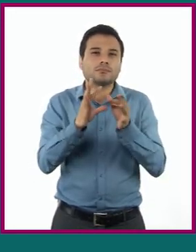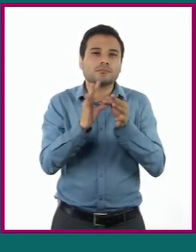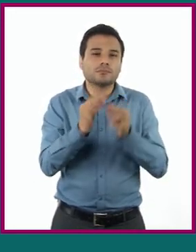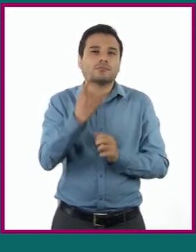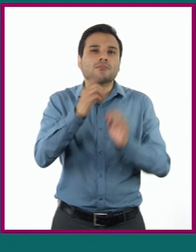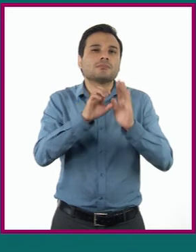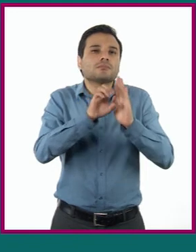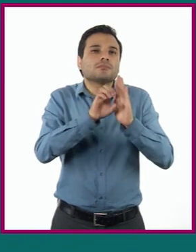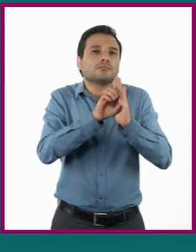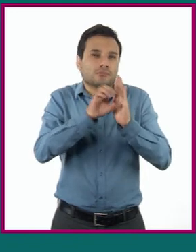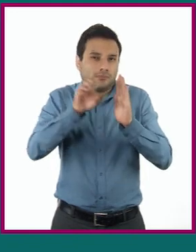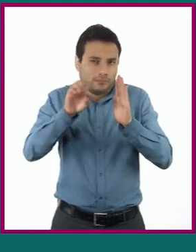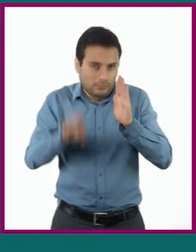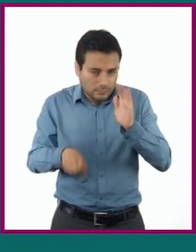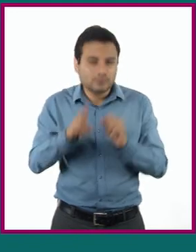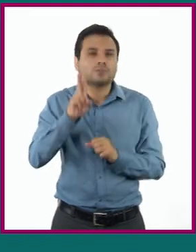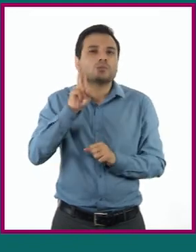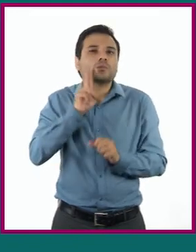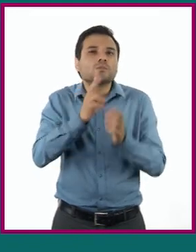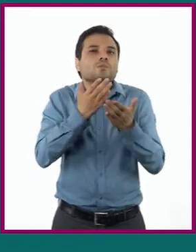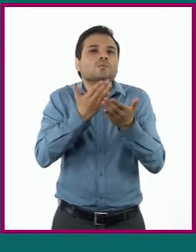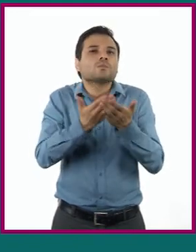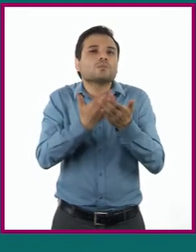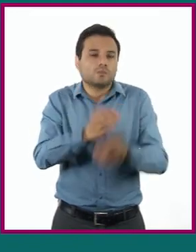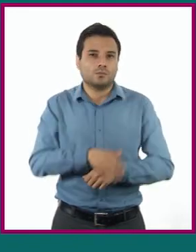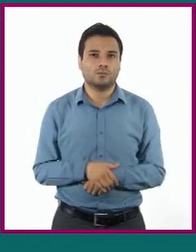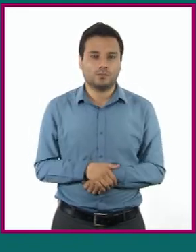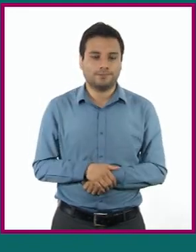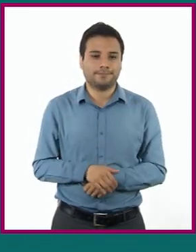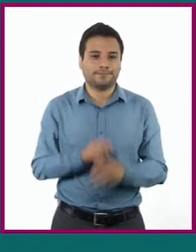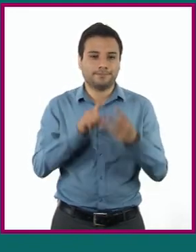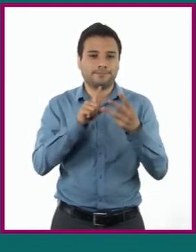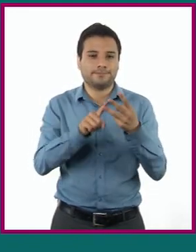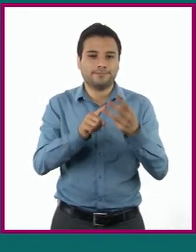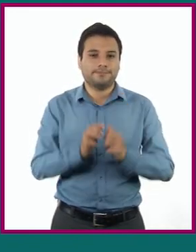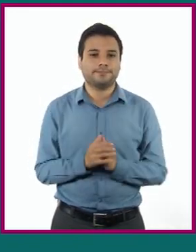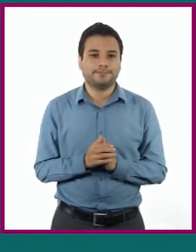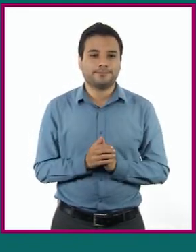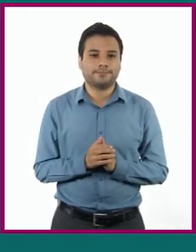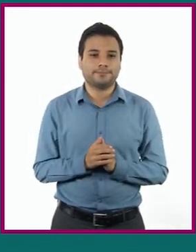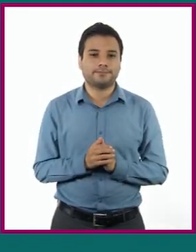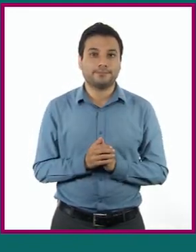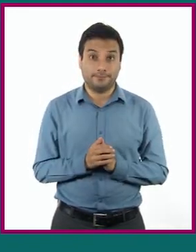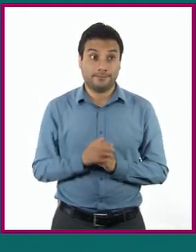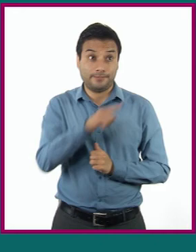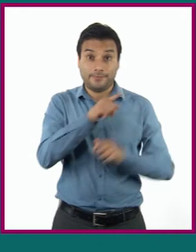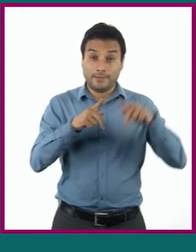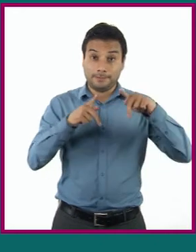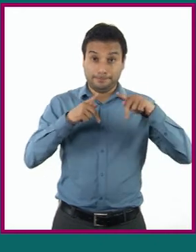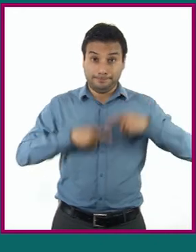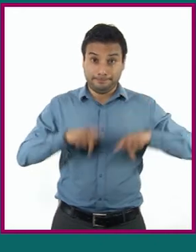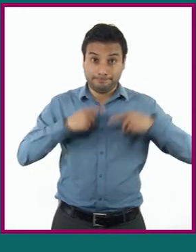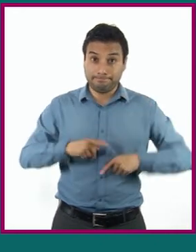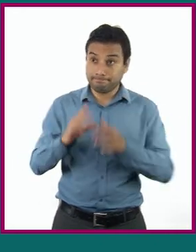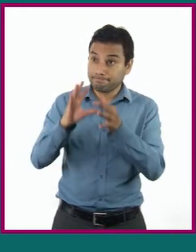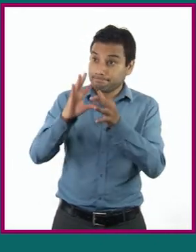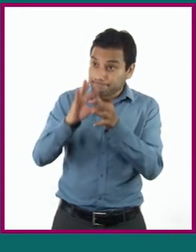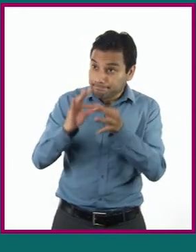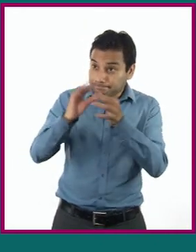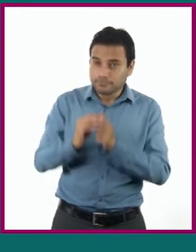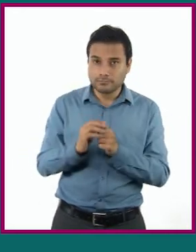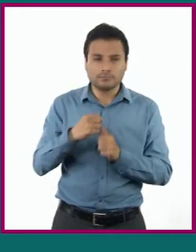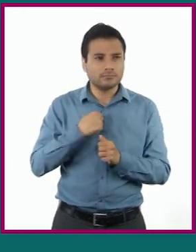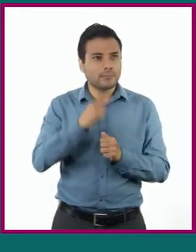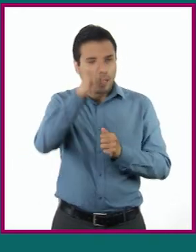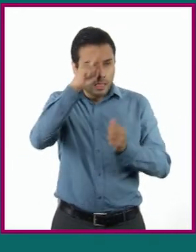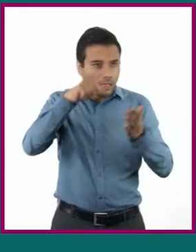que compruebe su respuesta anterior. 3. ¿Por qué es importante investigar antes de creer en